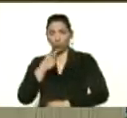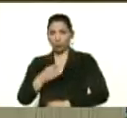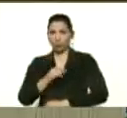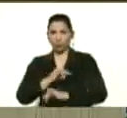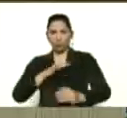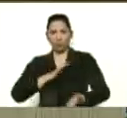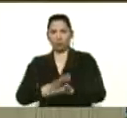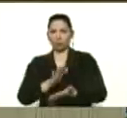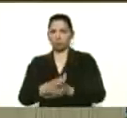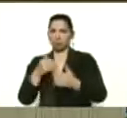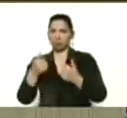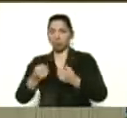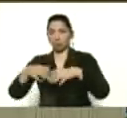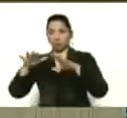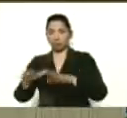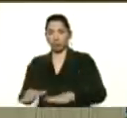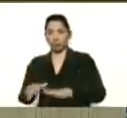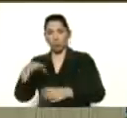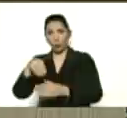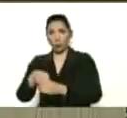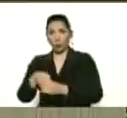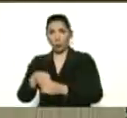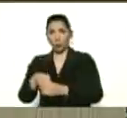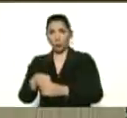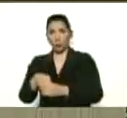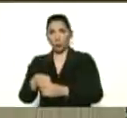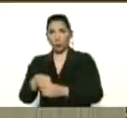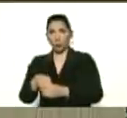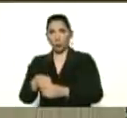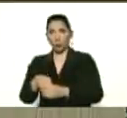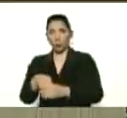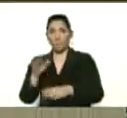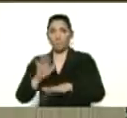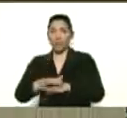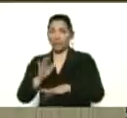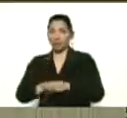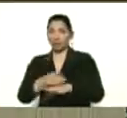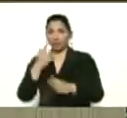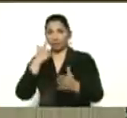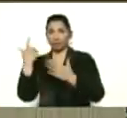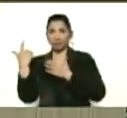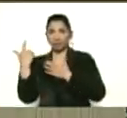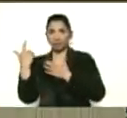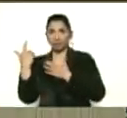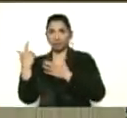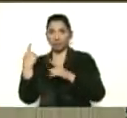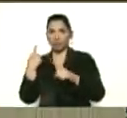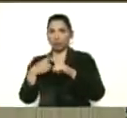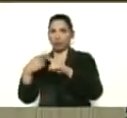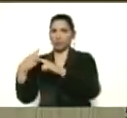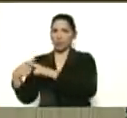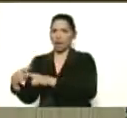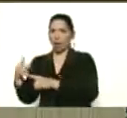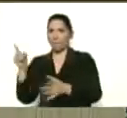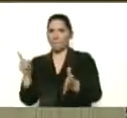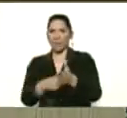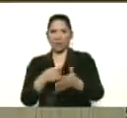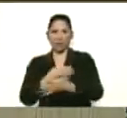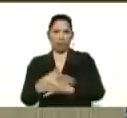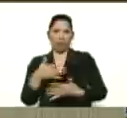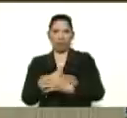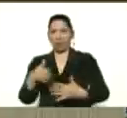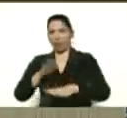ya está todo bien y levantamos la cuarentena, ocurre, pero multiplicado por miles, lo que